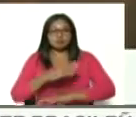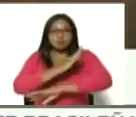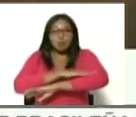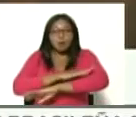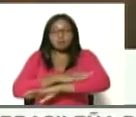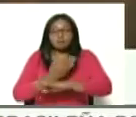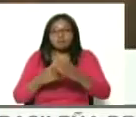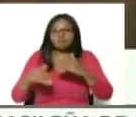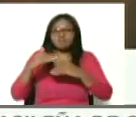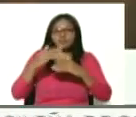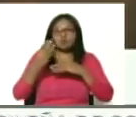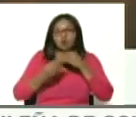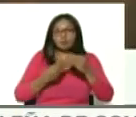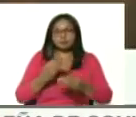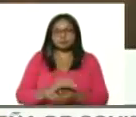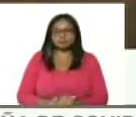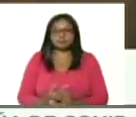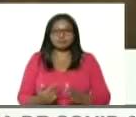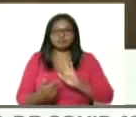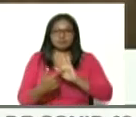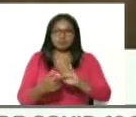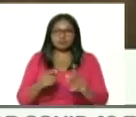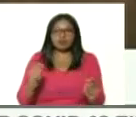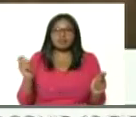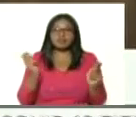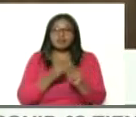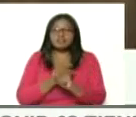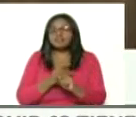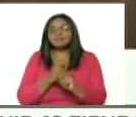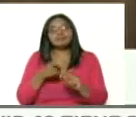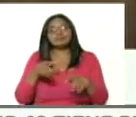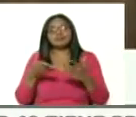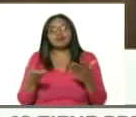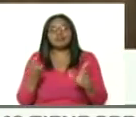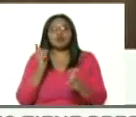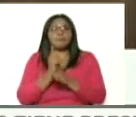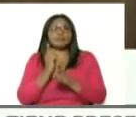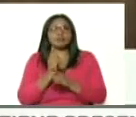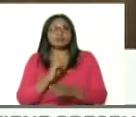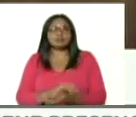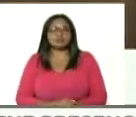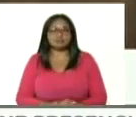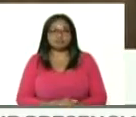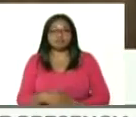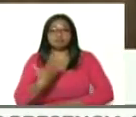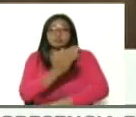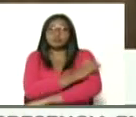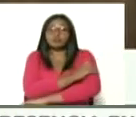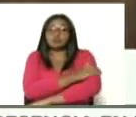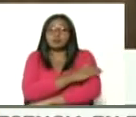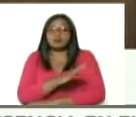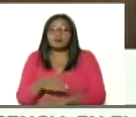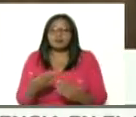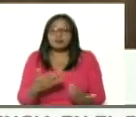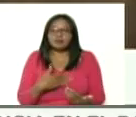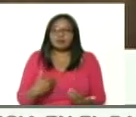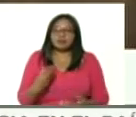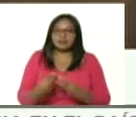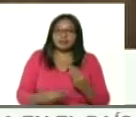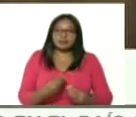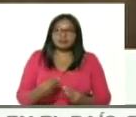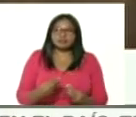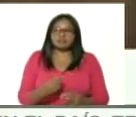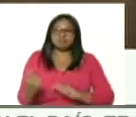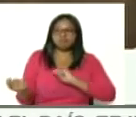debate. Está planteado, por supuesto, el tema de las transferencias de competencias. Ya la derecha, presidente, ha pretendido, bueno, colocar en una situación